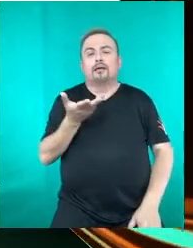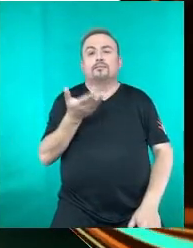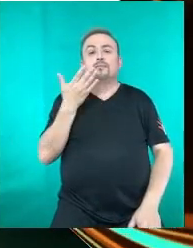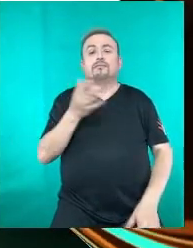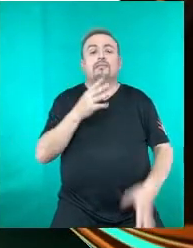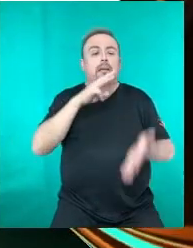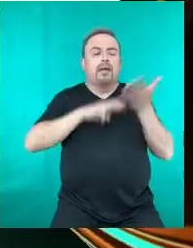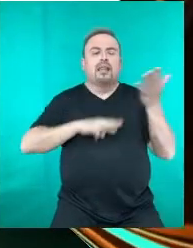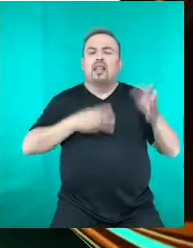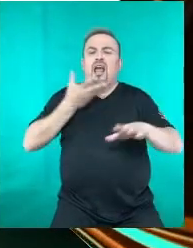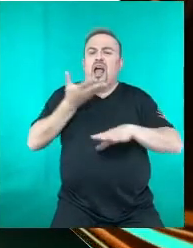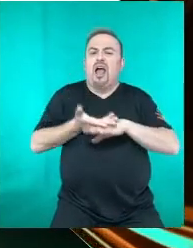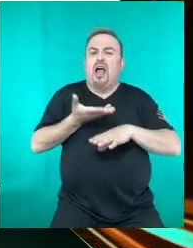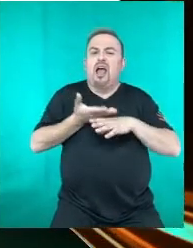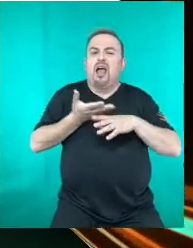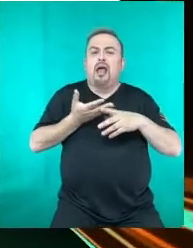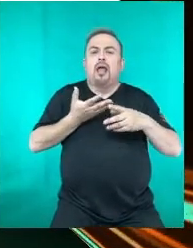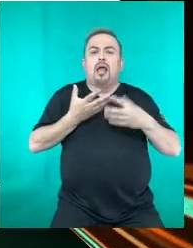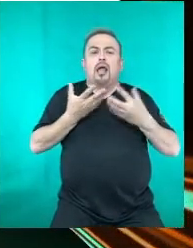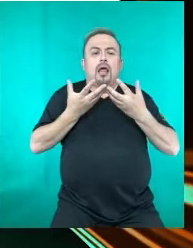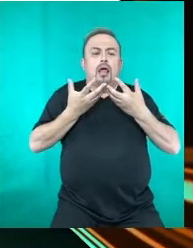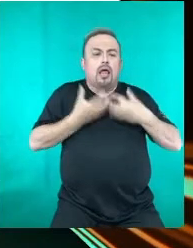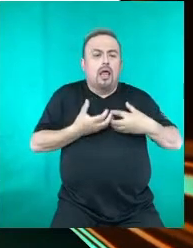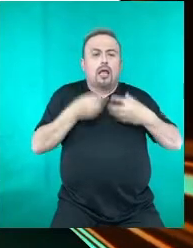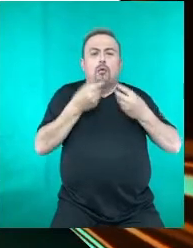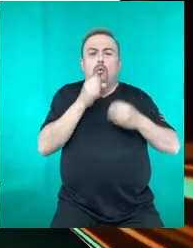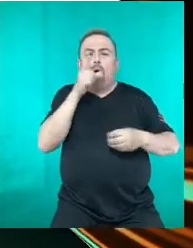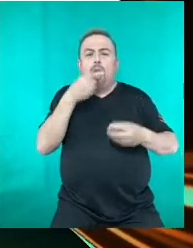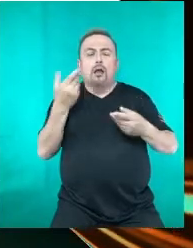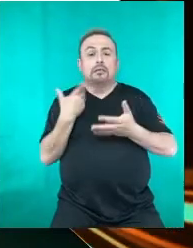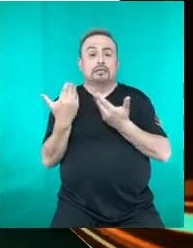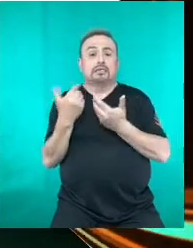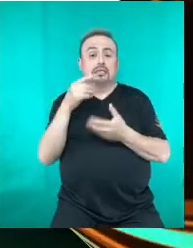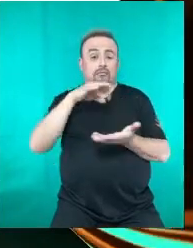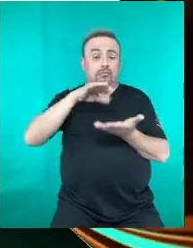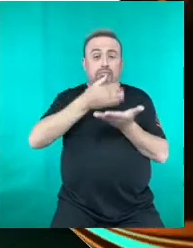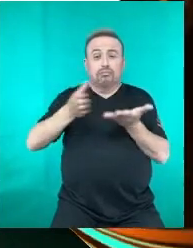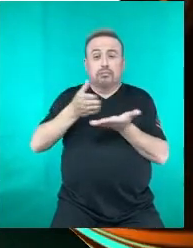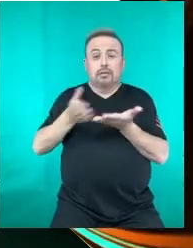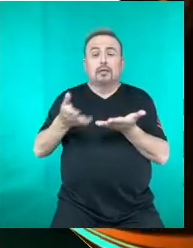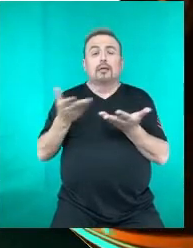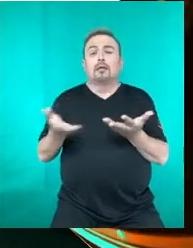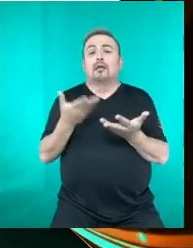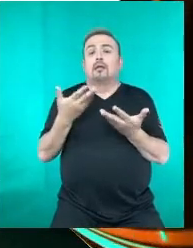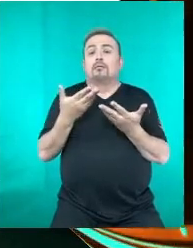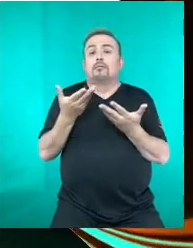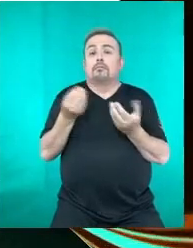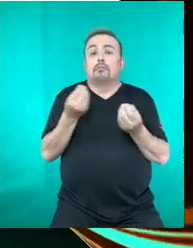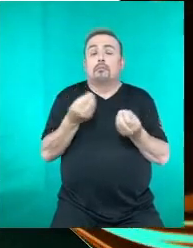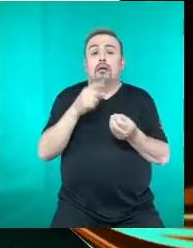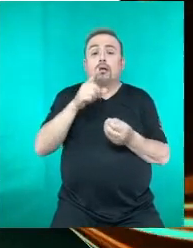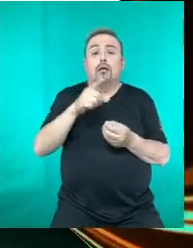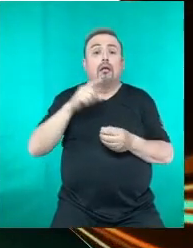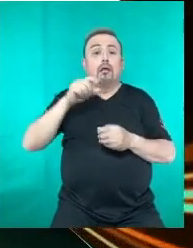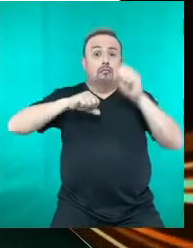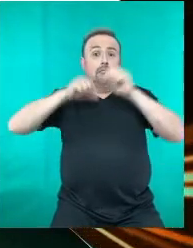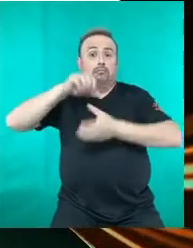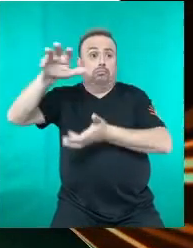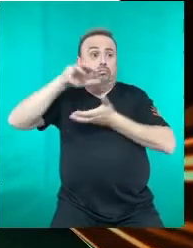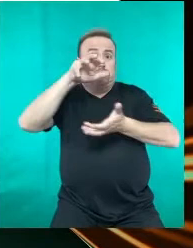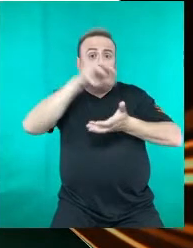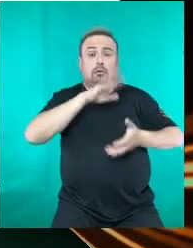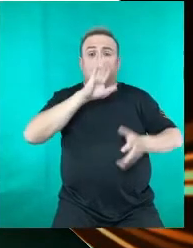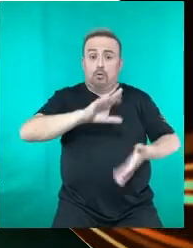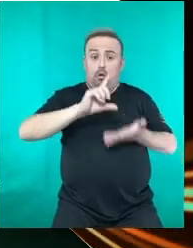hay, qué equipamiento en general, cuáles son los suministros típicos en una saladora, un poco en dónde los proveedores ya a nivel local